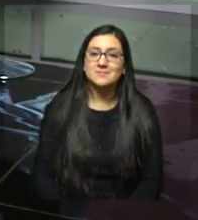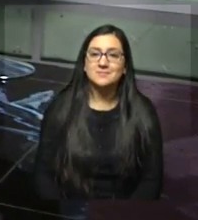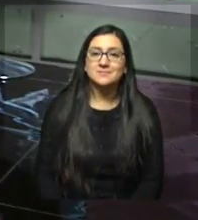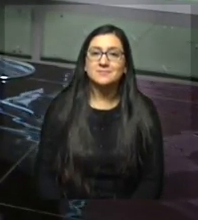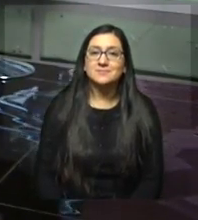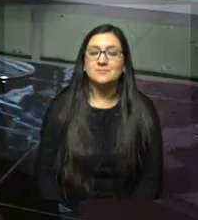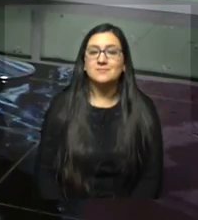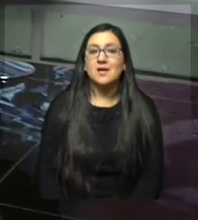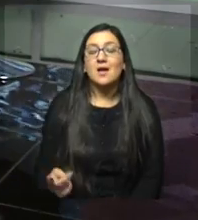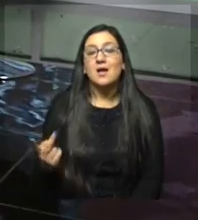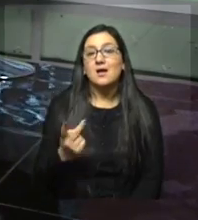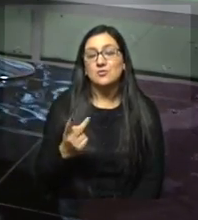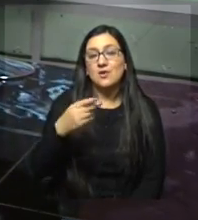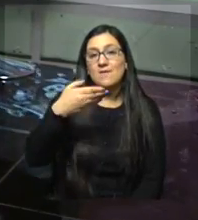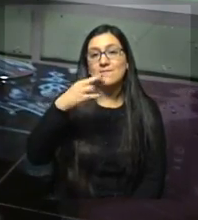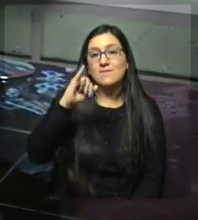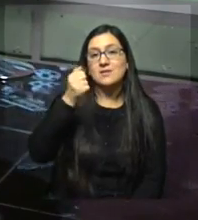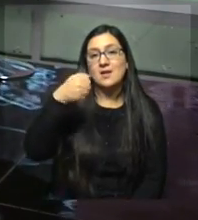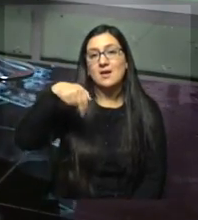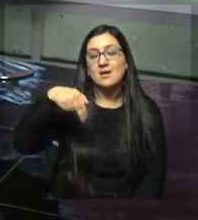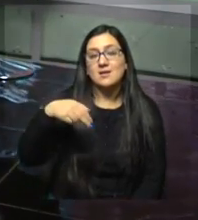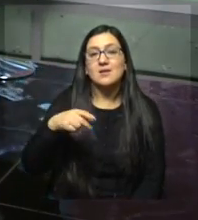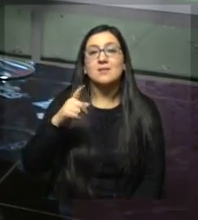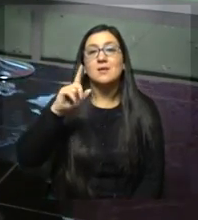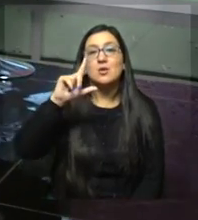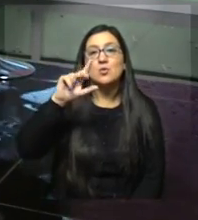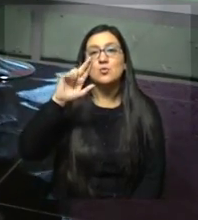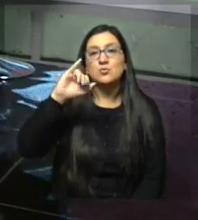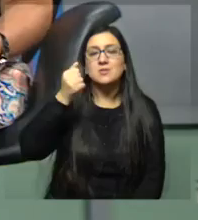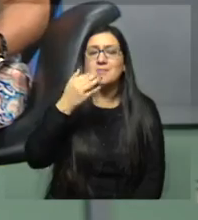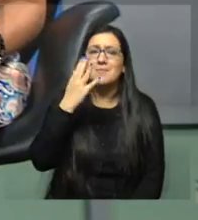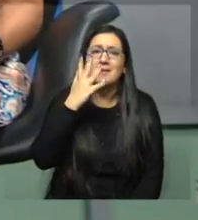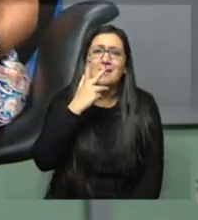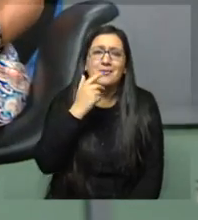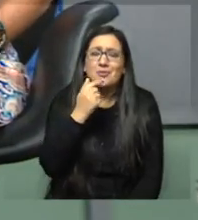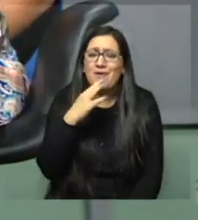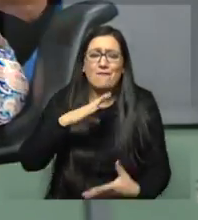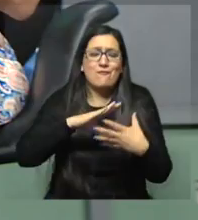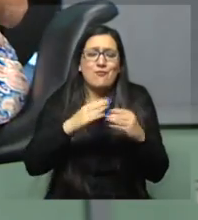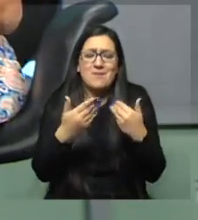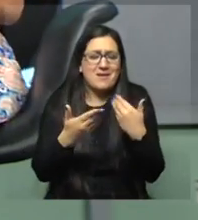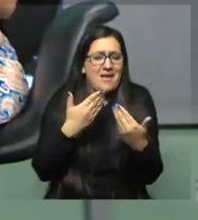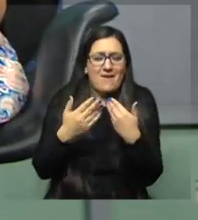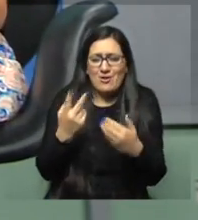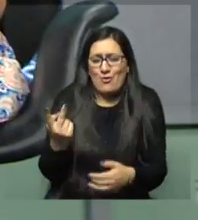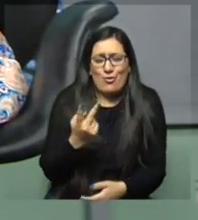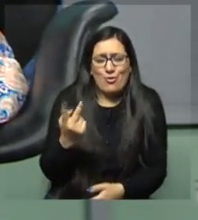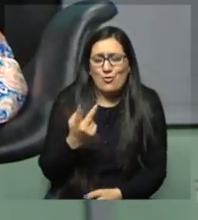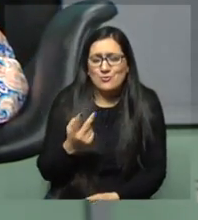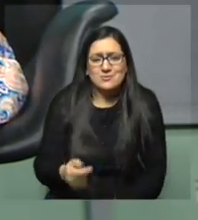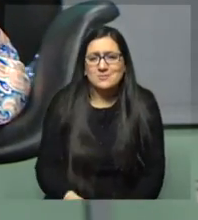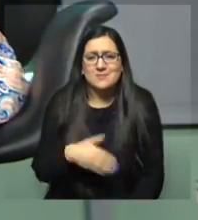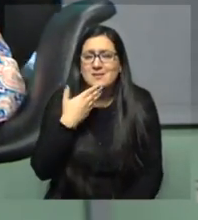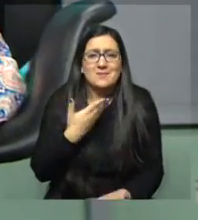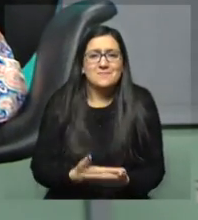a los dos chicos también, a Brian y a Lucía. Me encantó la capacidad de comunicación que tenían los dos entrevistados de Mauricio. Tremendo. Cada vez más admirados de